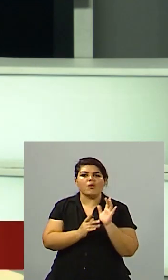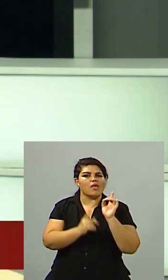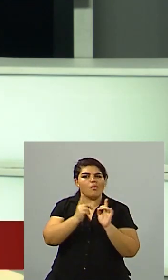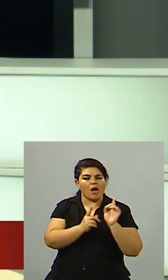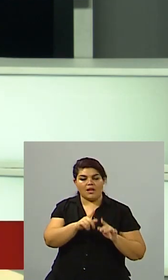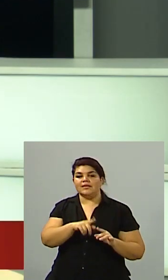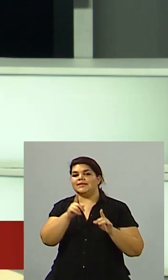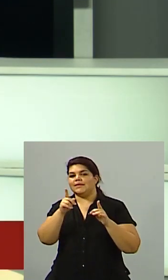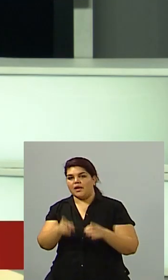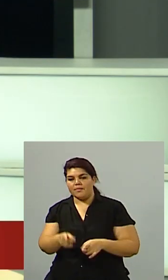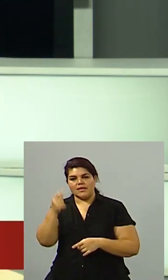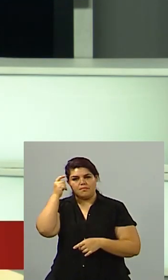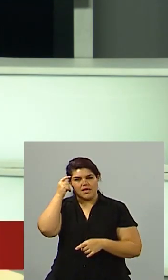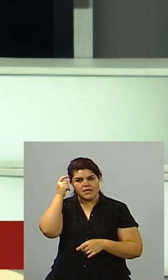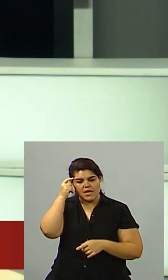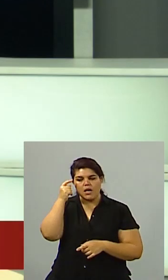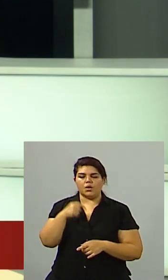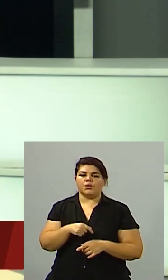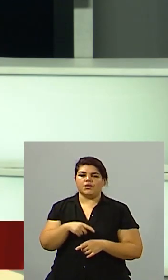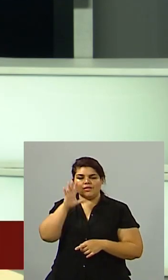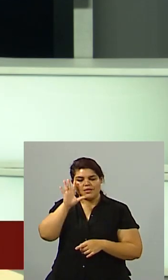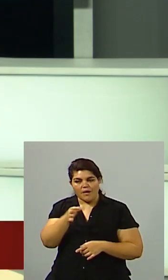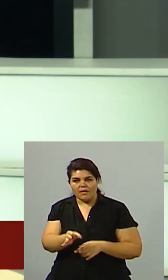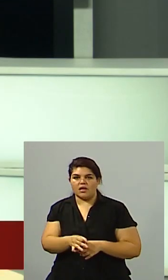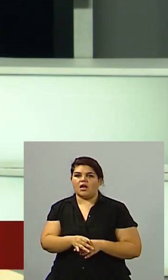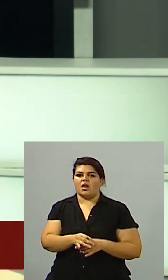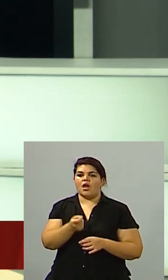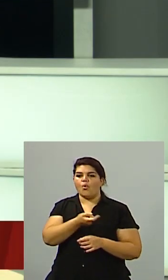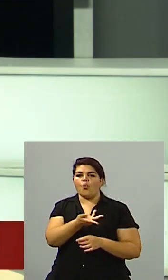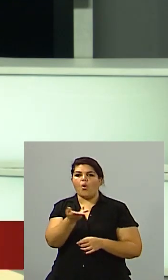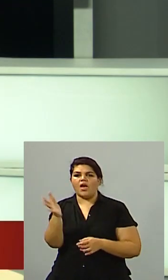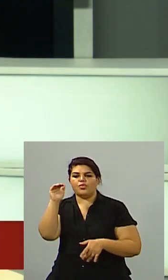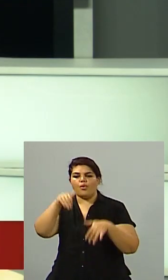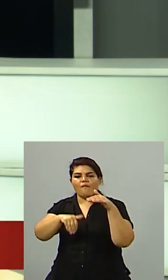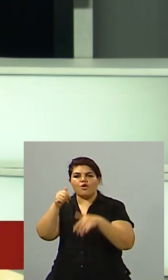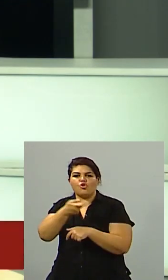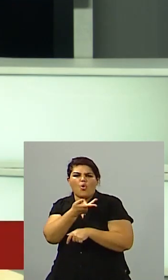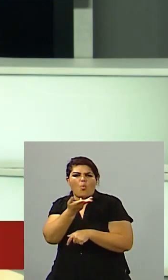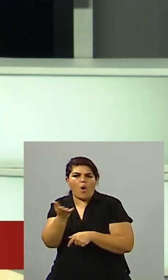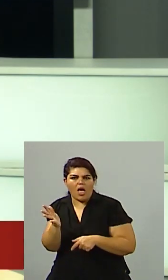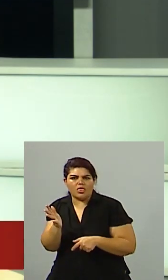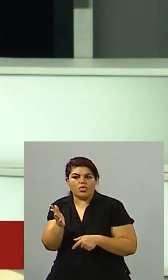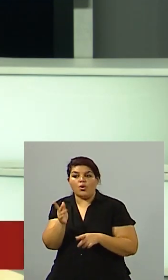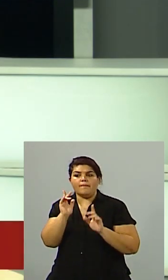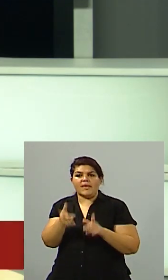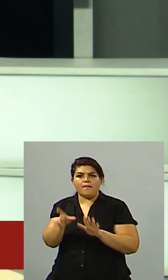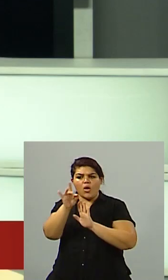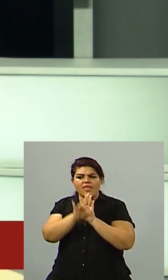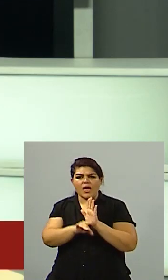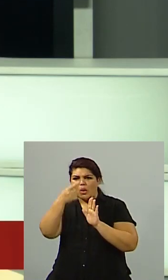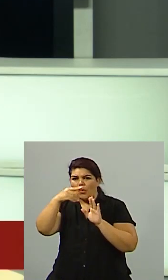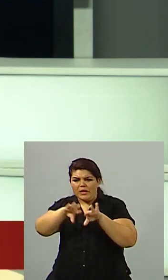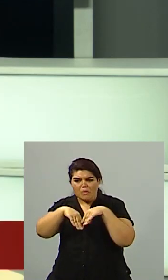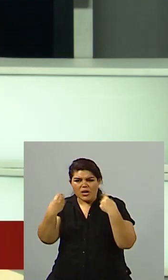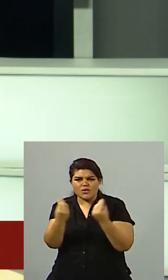va a ser el recuento? Si podemos llegar a tener datos concretos inmediatamente, cuando justamente se puedan acceder a esos datos el